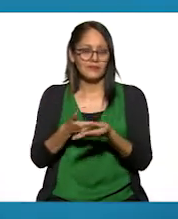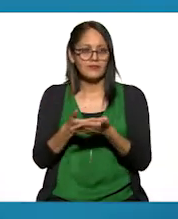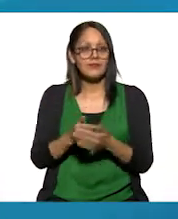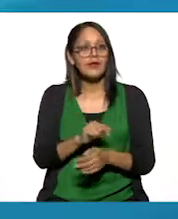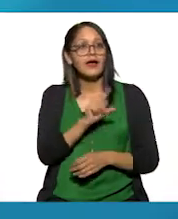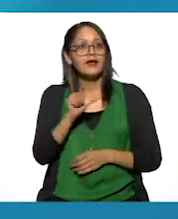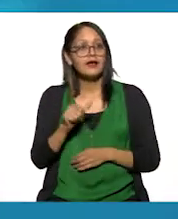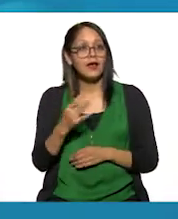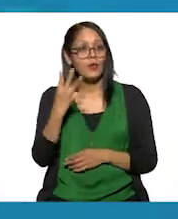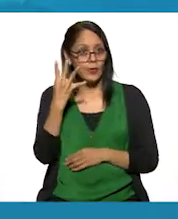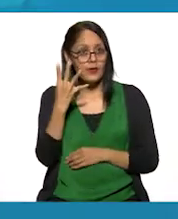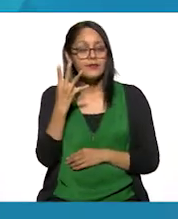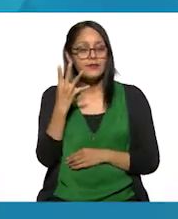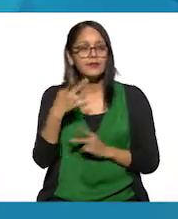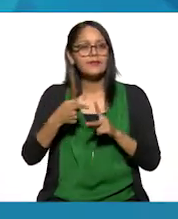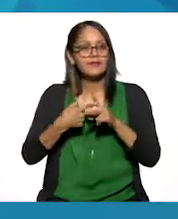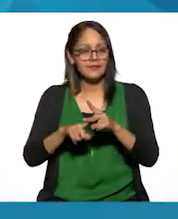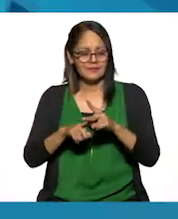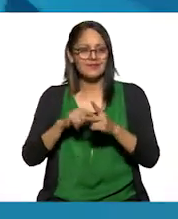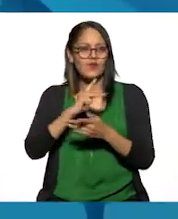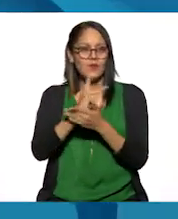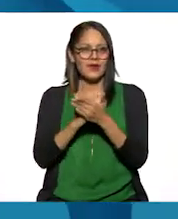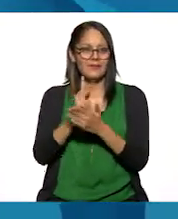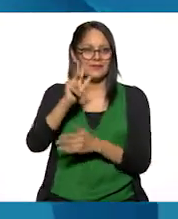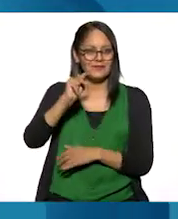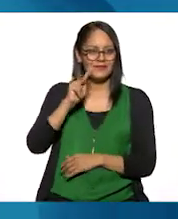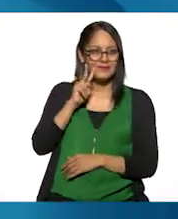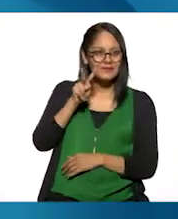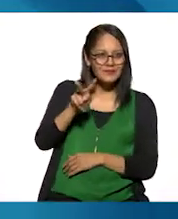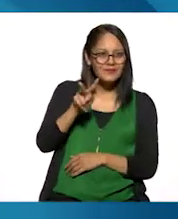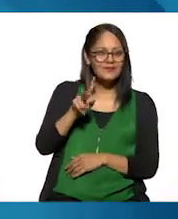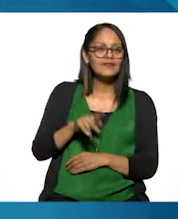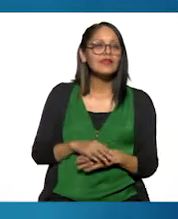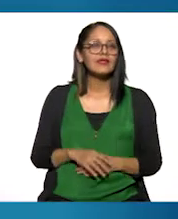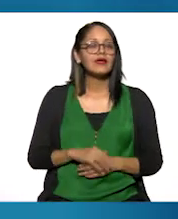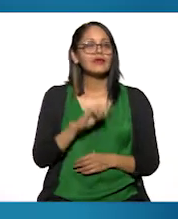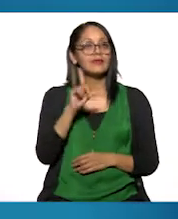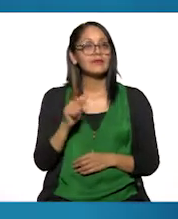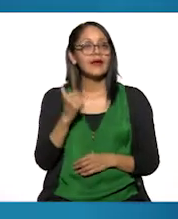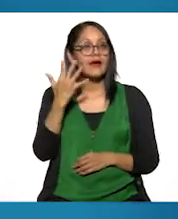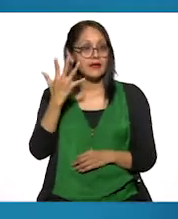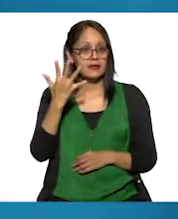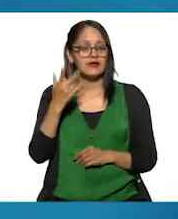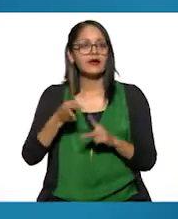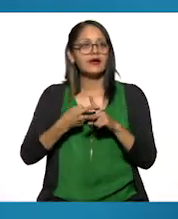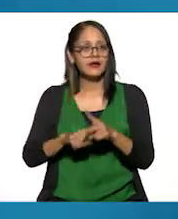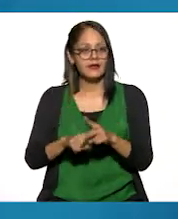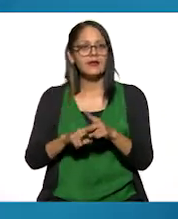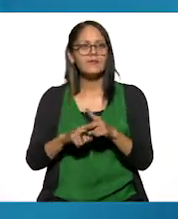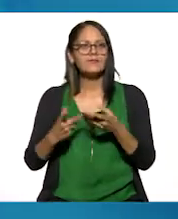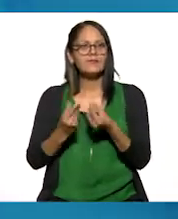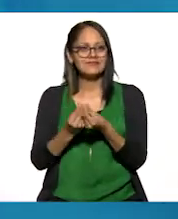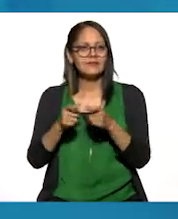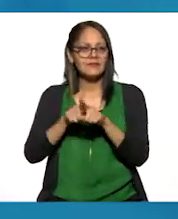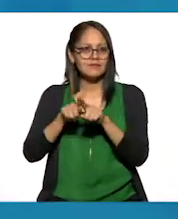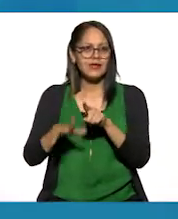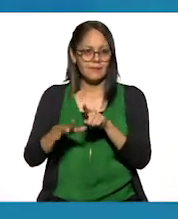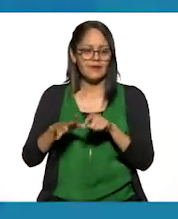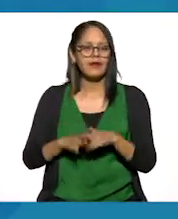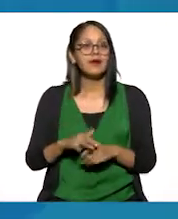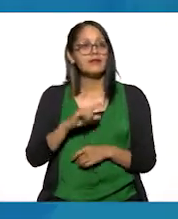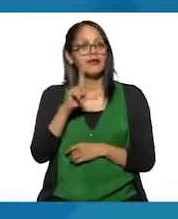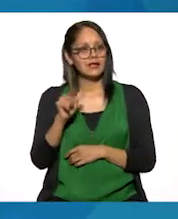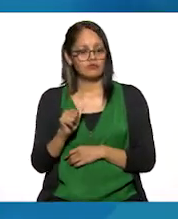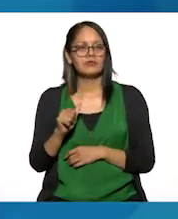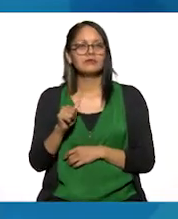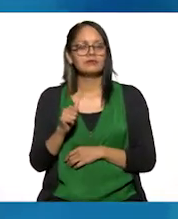las 4 empieza mi programa favorito, a las 5 empieza con mi hermana y ya a las